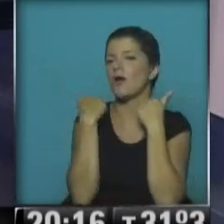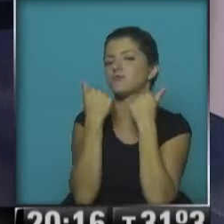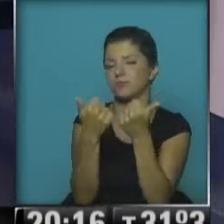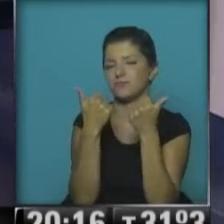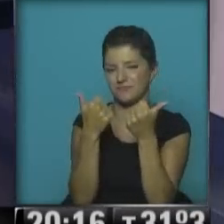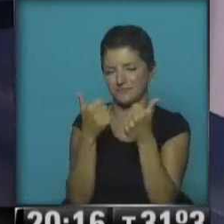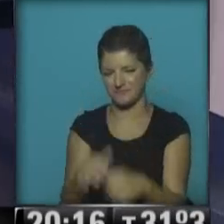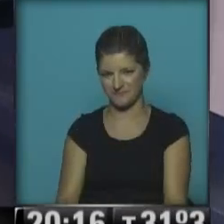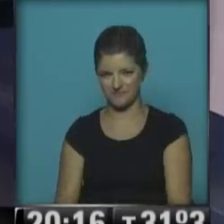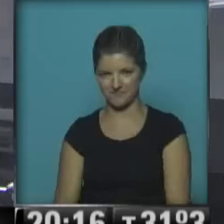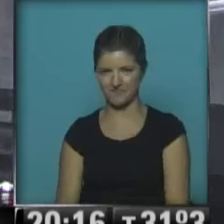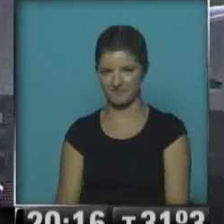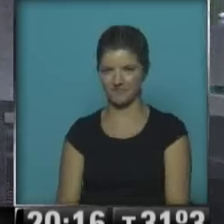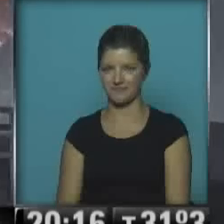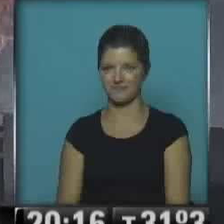más agradables.